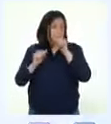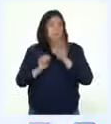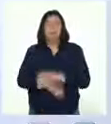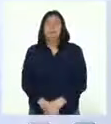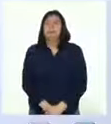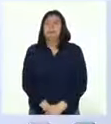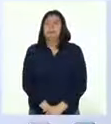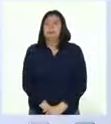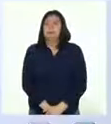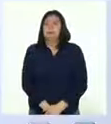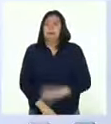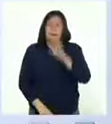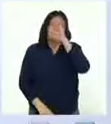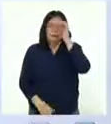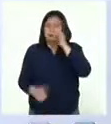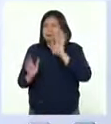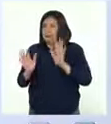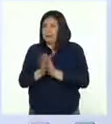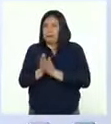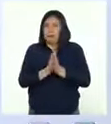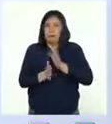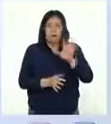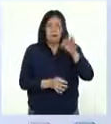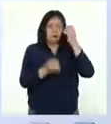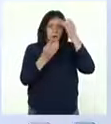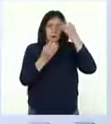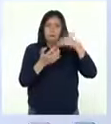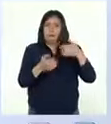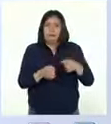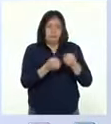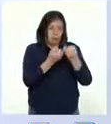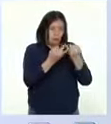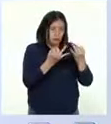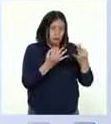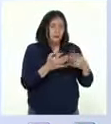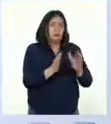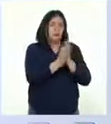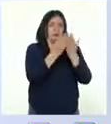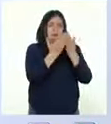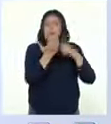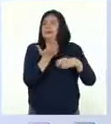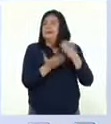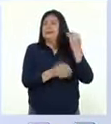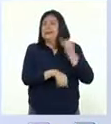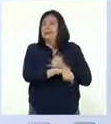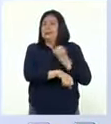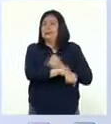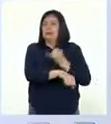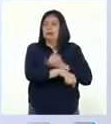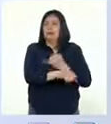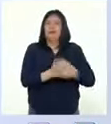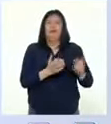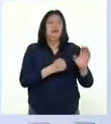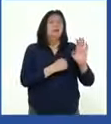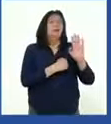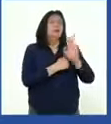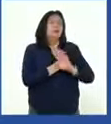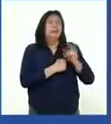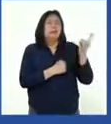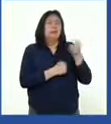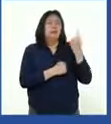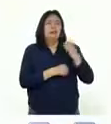muy atentos. Chicas y chicos, encontré varios datos estadísticos en un boletín del Instituto Nacional de Defensa Civil del